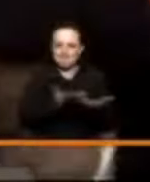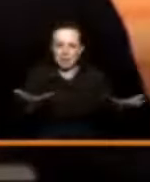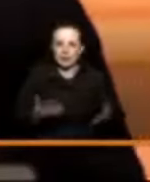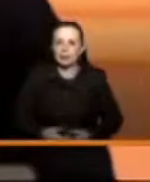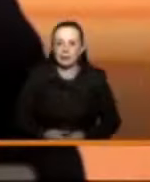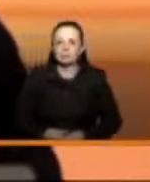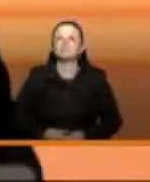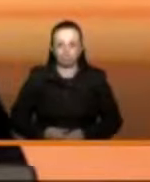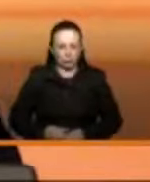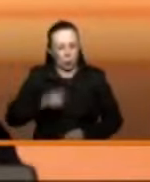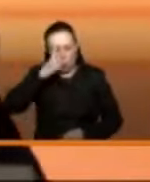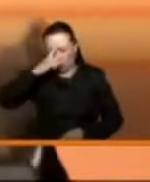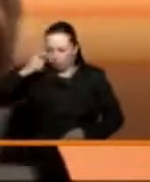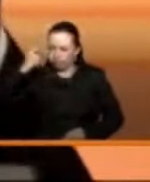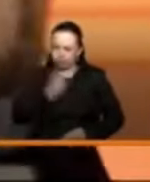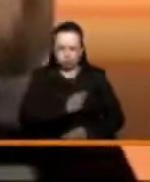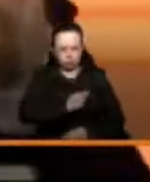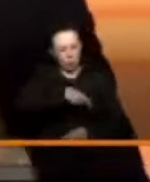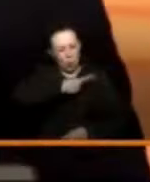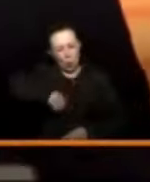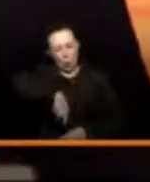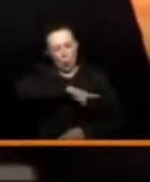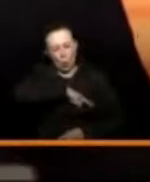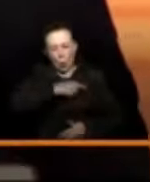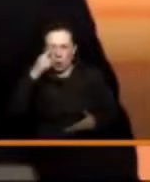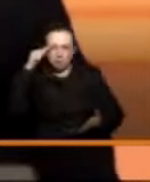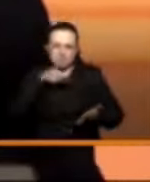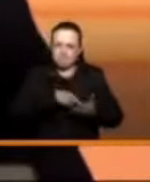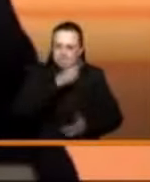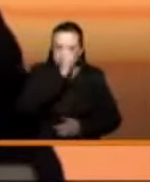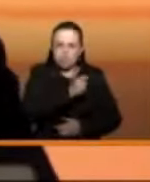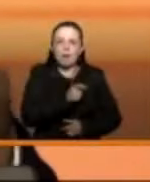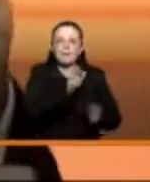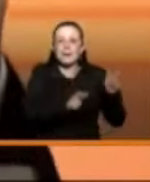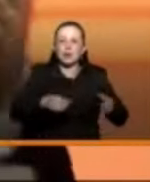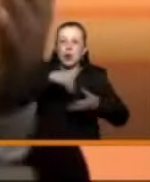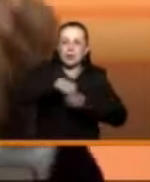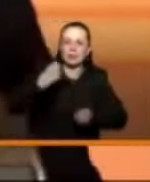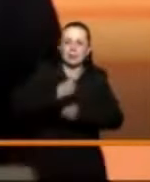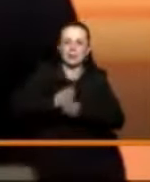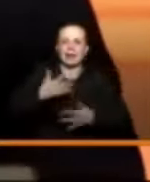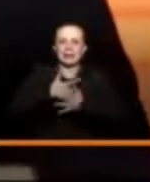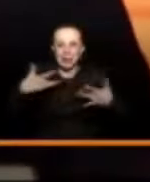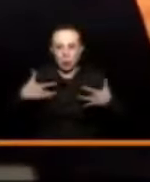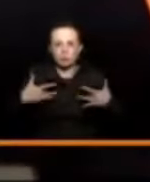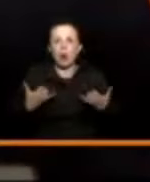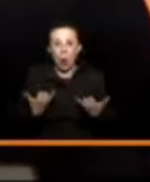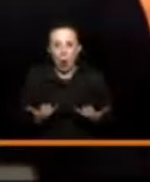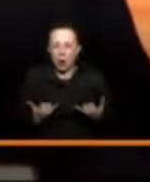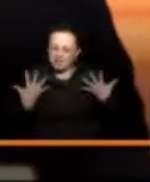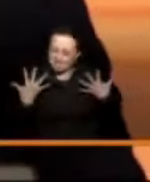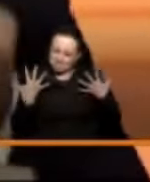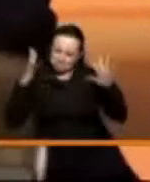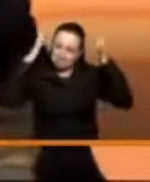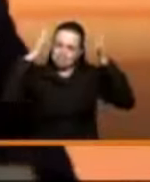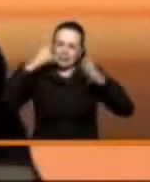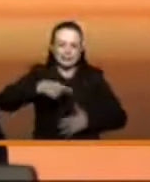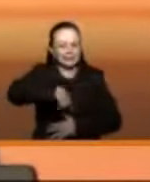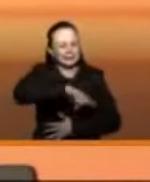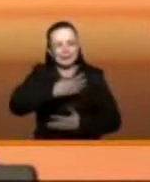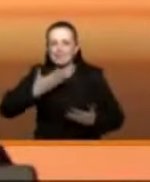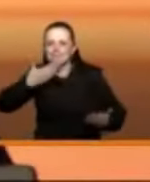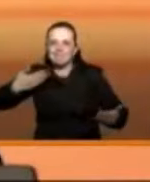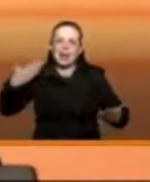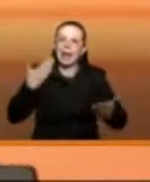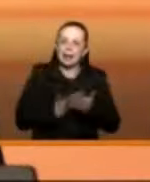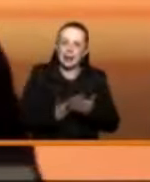A esos héroes y heroínas de todo el sector de la salud también los celebramos hoy y les decimos